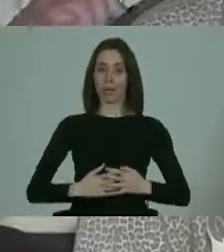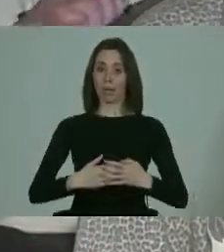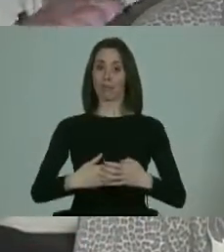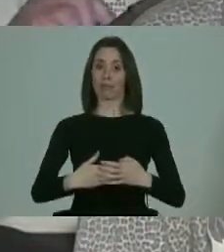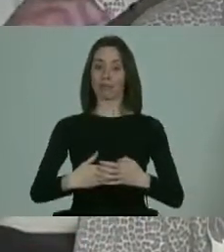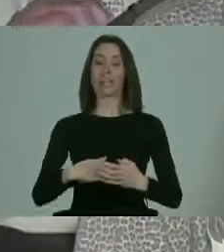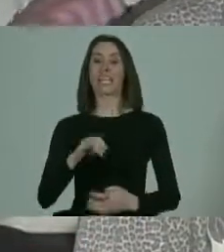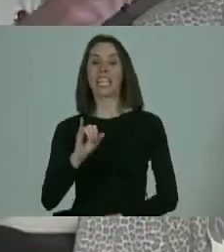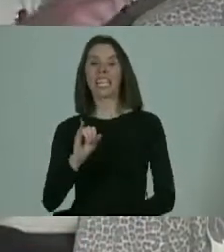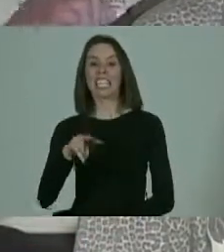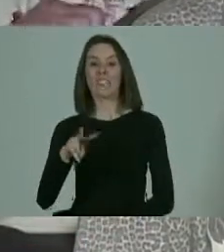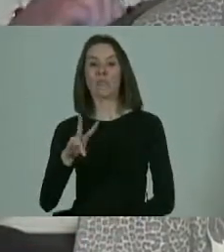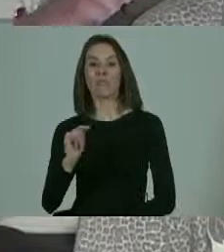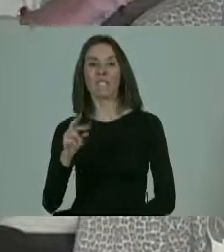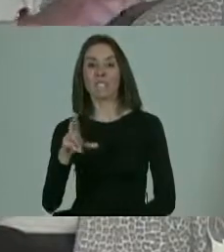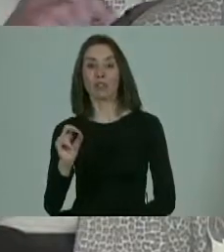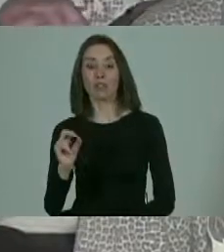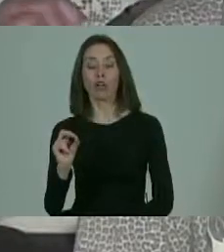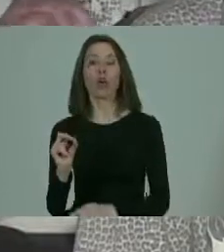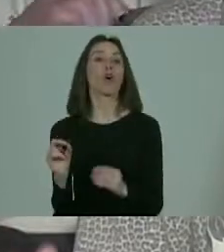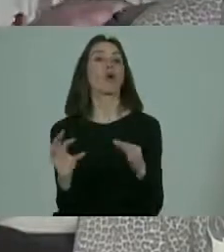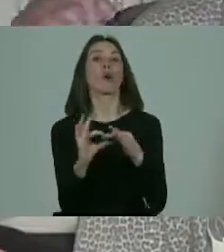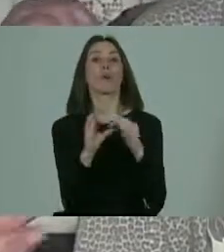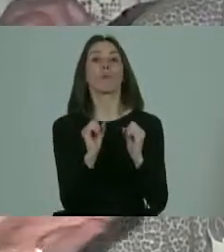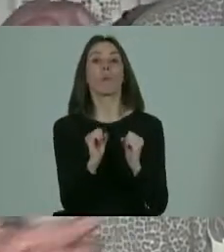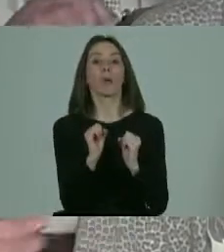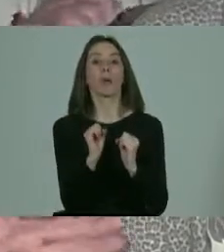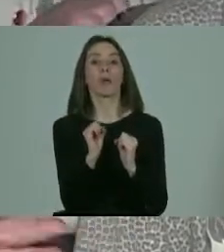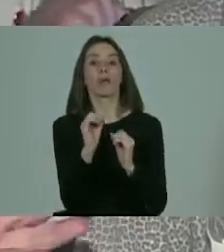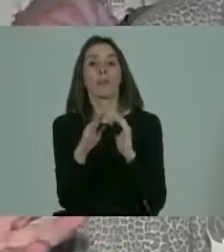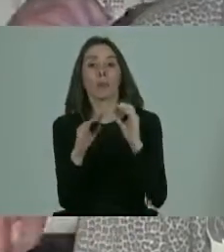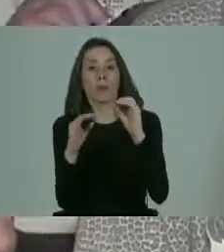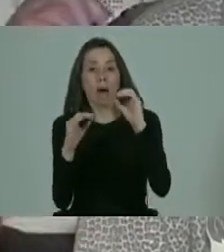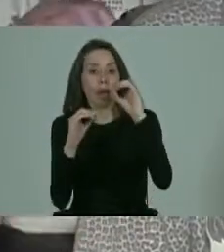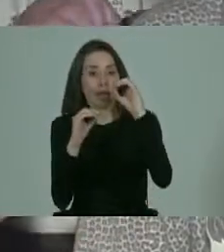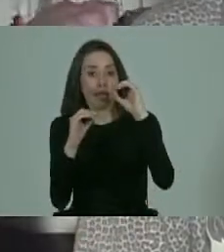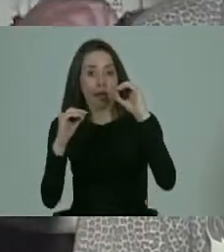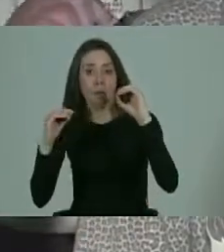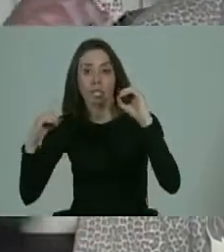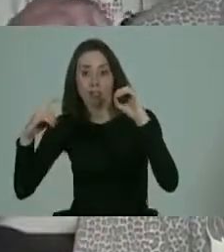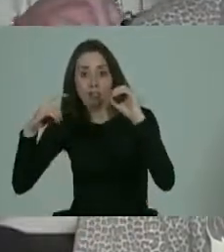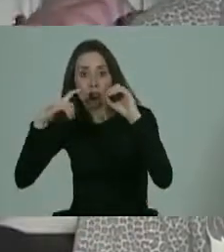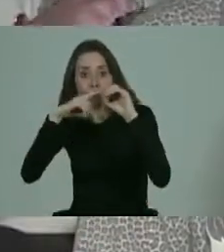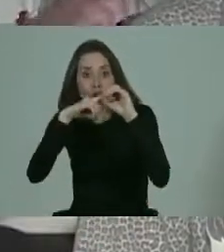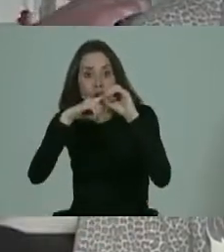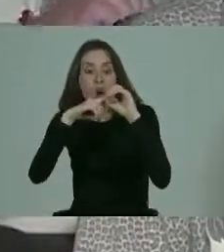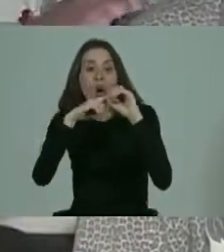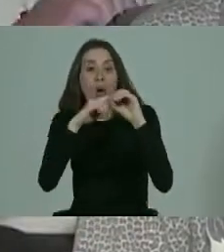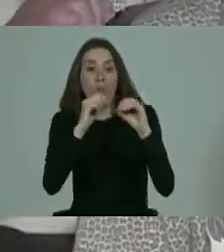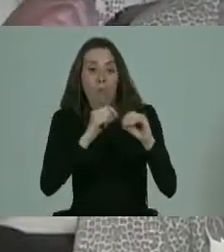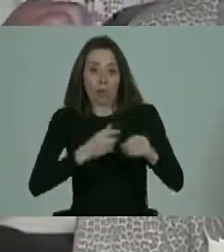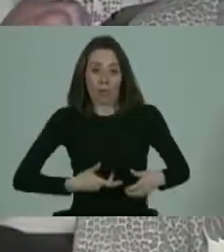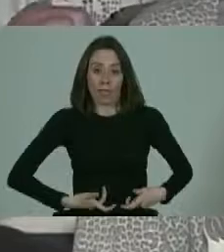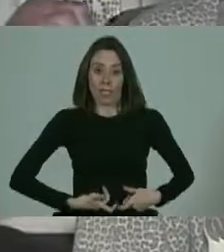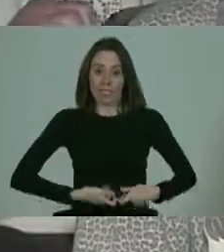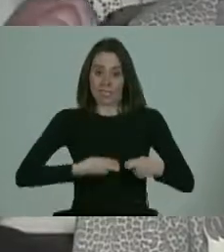asociado a la posibilidad de preservar gametos y embriones de poder sacar